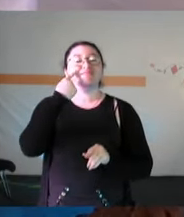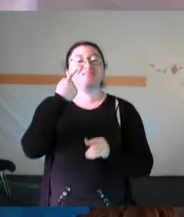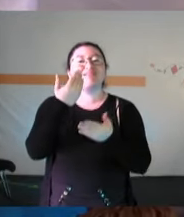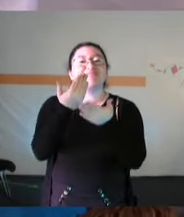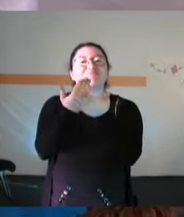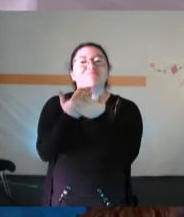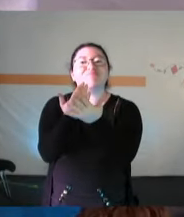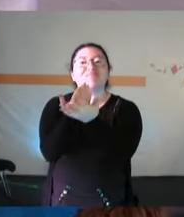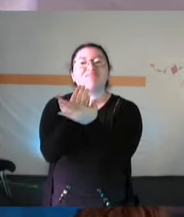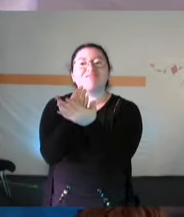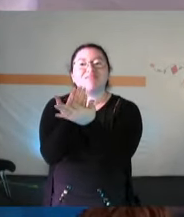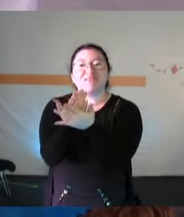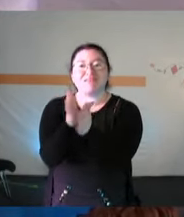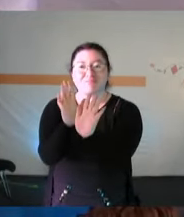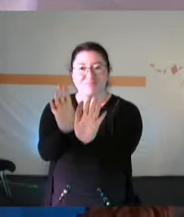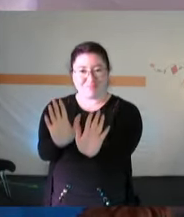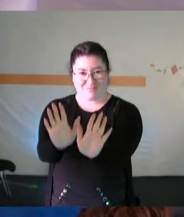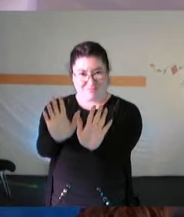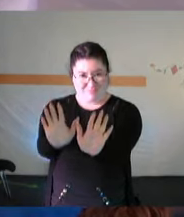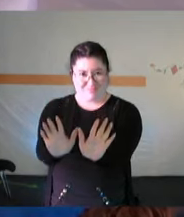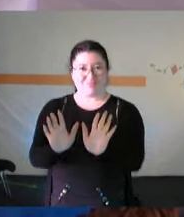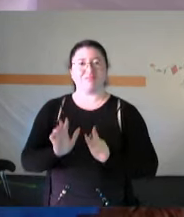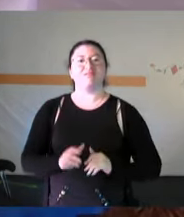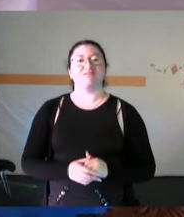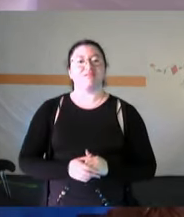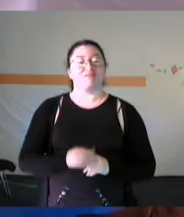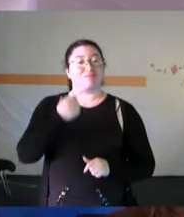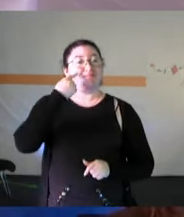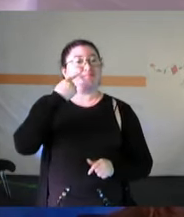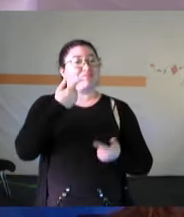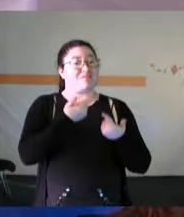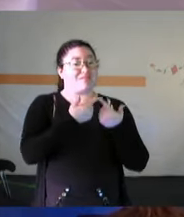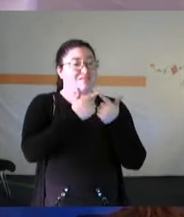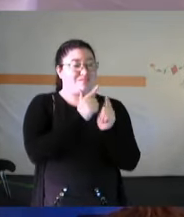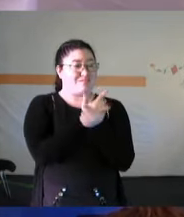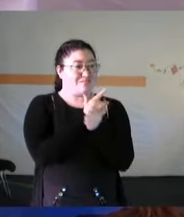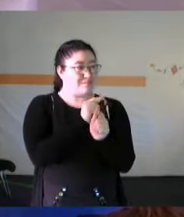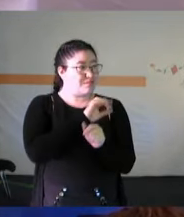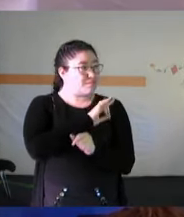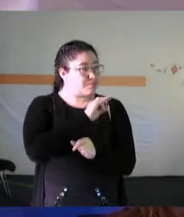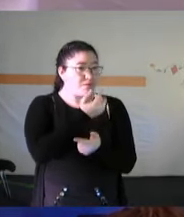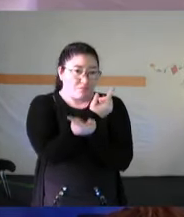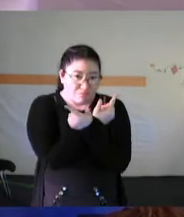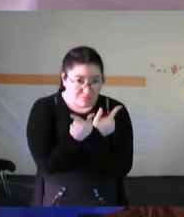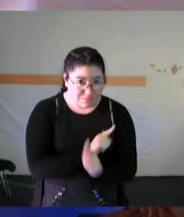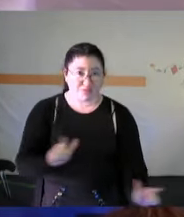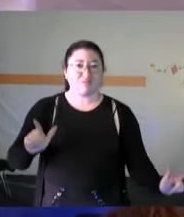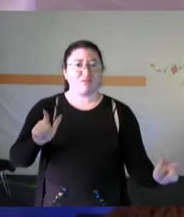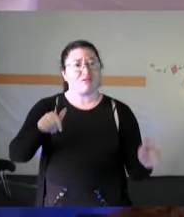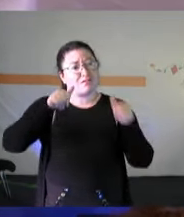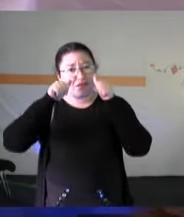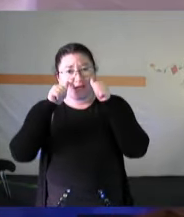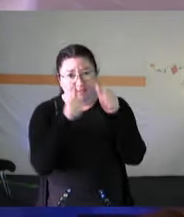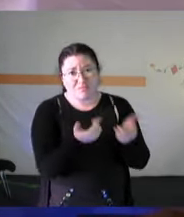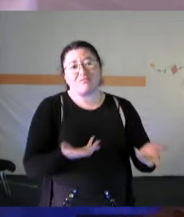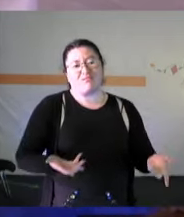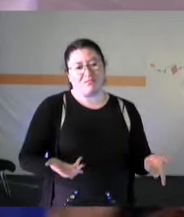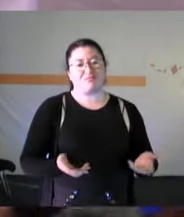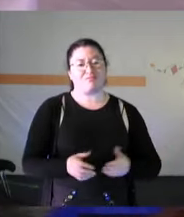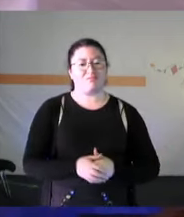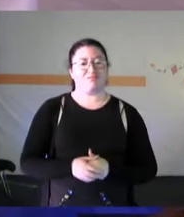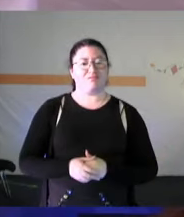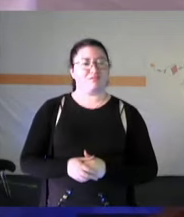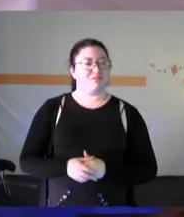No, espéreme tantito. Pausa. Si algo dice la brigada es para hablar en libertad. Escuchemos, pausa, a ver. Pausa. Démosle